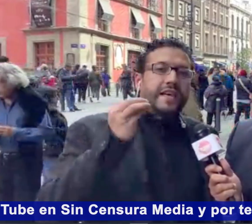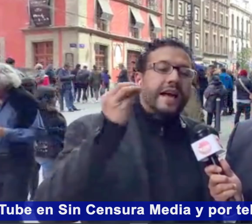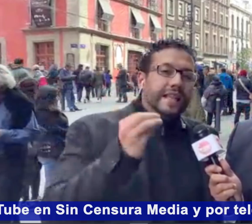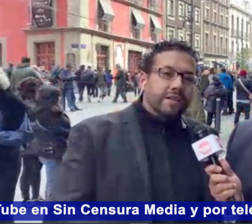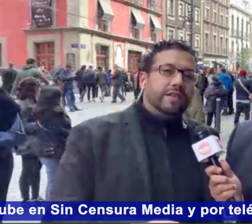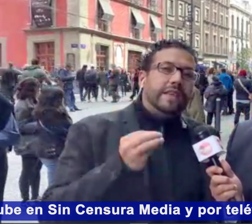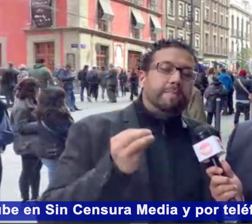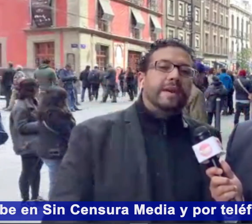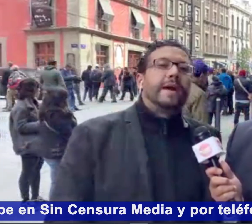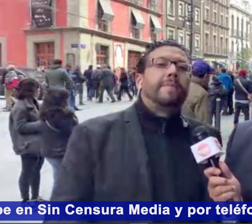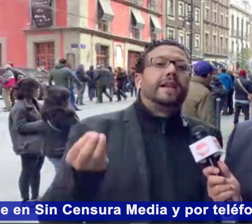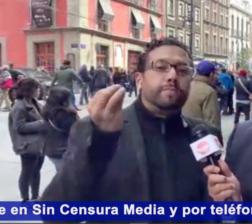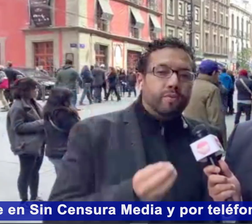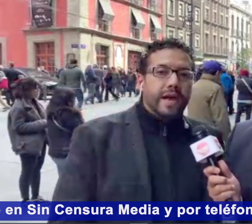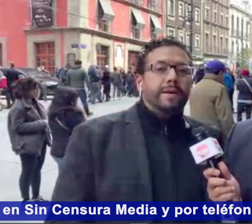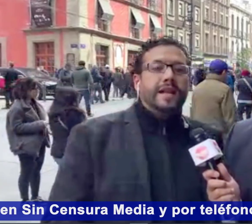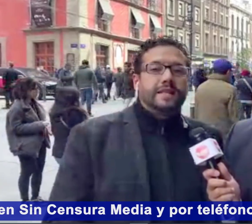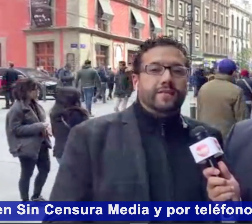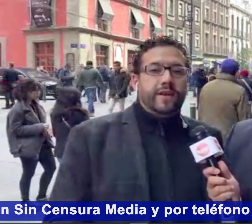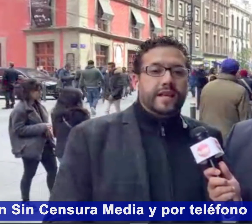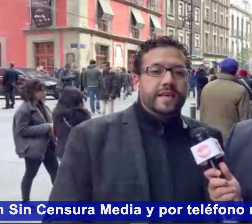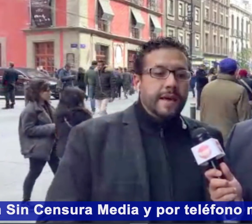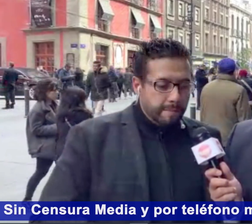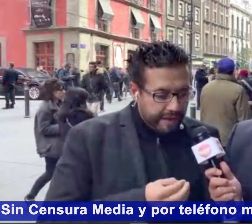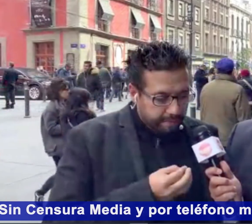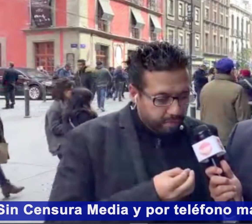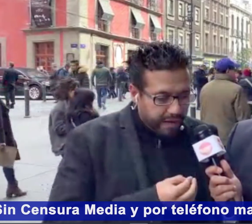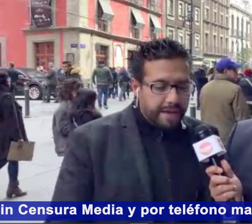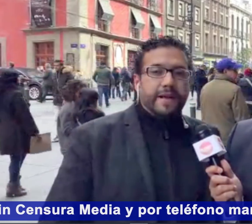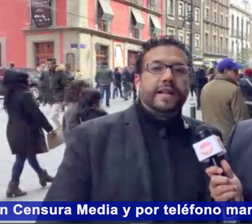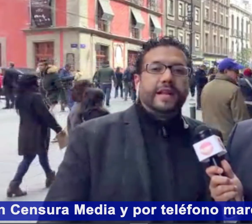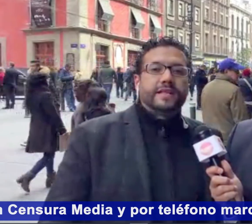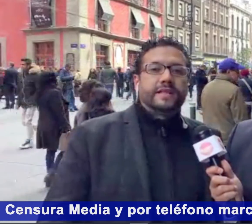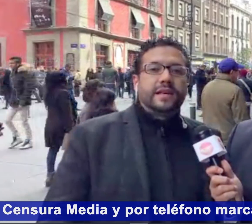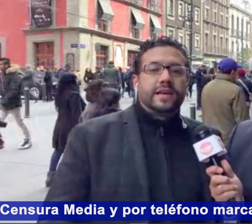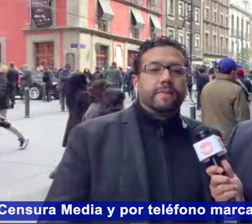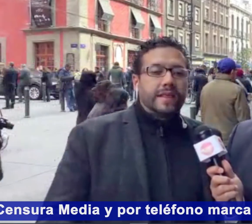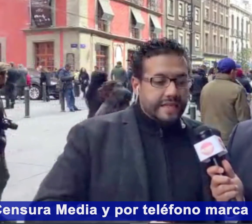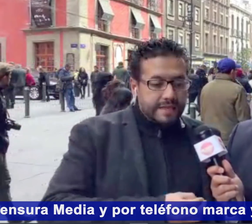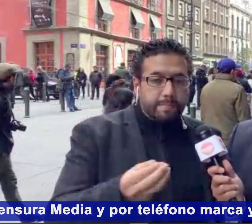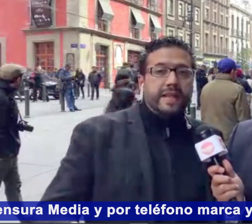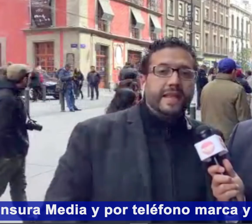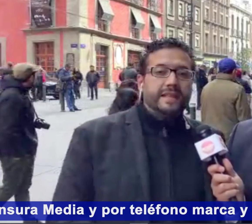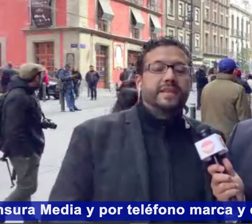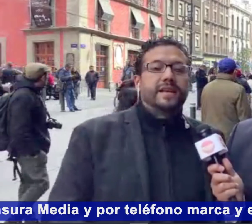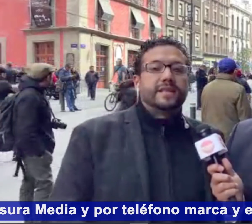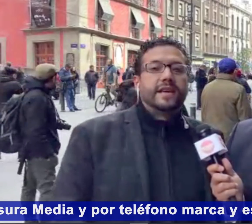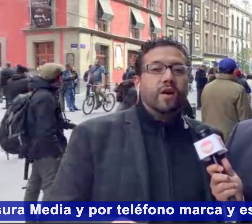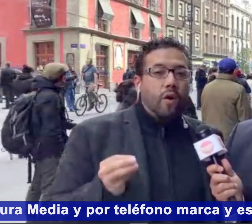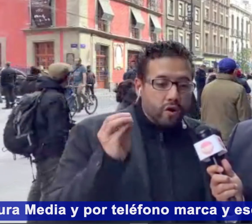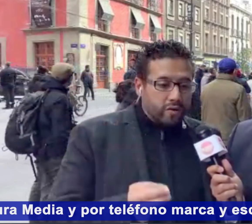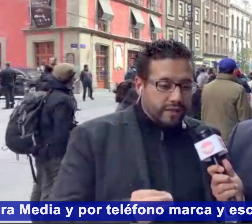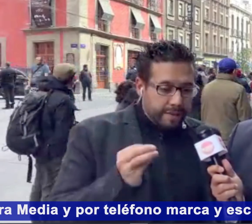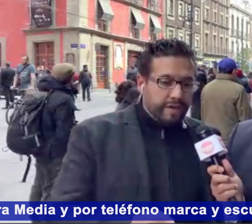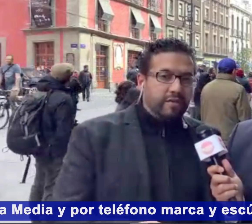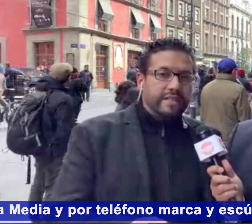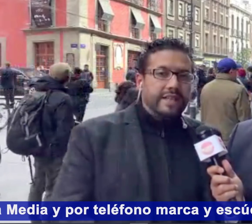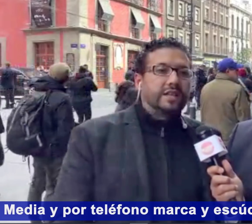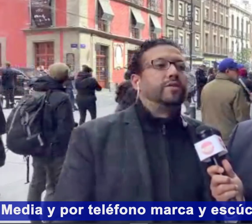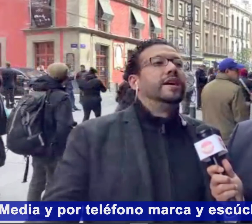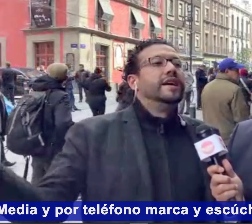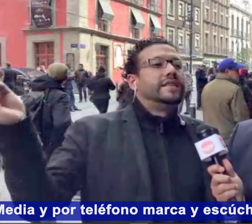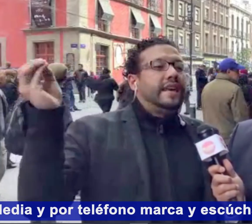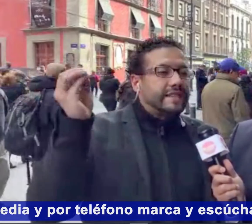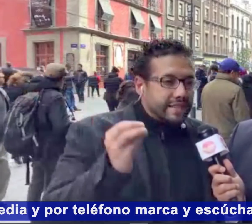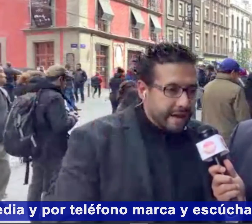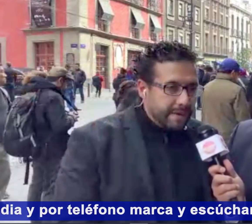gobiernos de Calderón y de Peña manipulaban las cifras, manipulaban las dependencias. Ojo también con ese